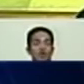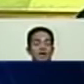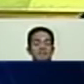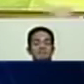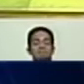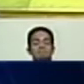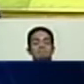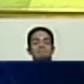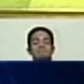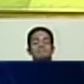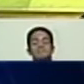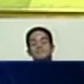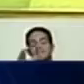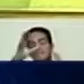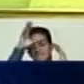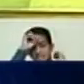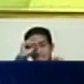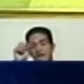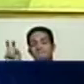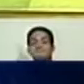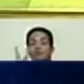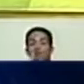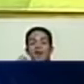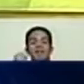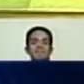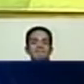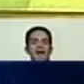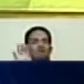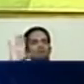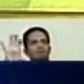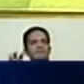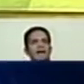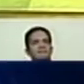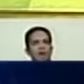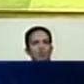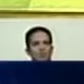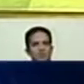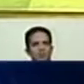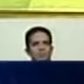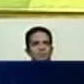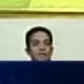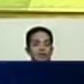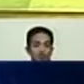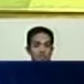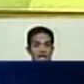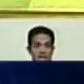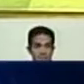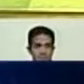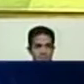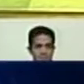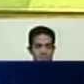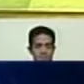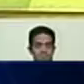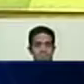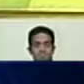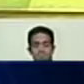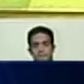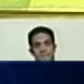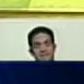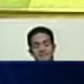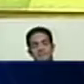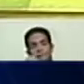Estados Unidos. Han regresado todos. A partir de este acuerdo, el presidente Nicolás Maduro, quien es el